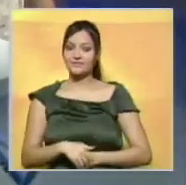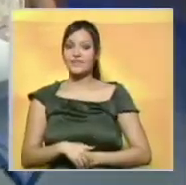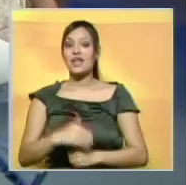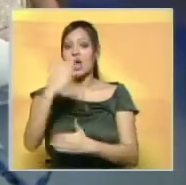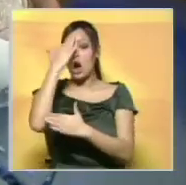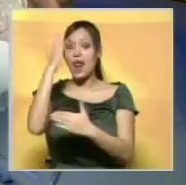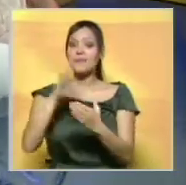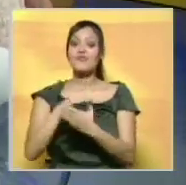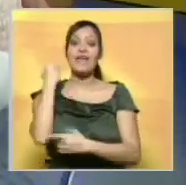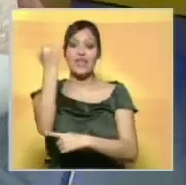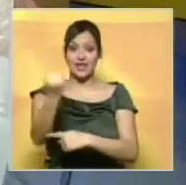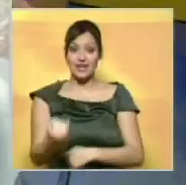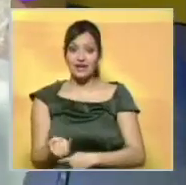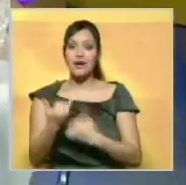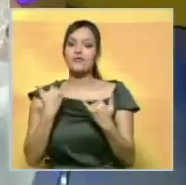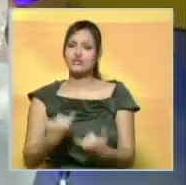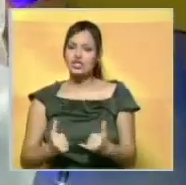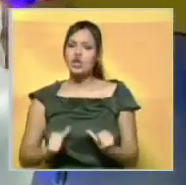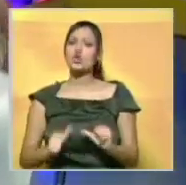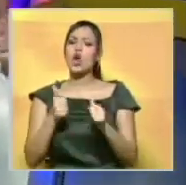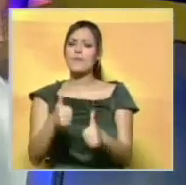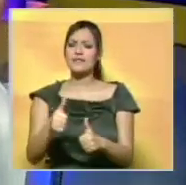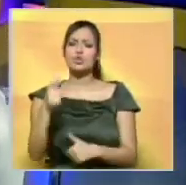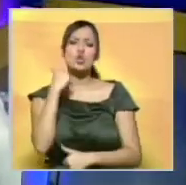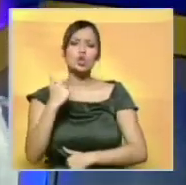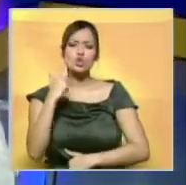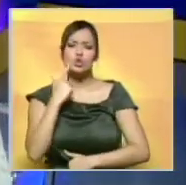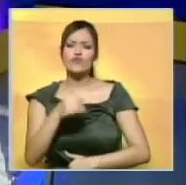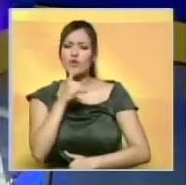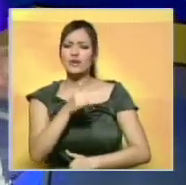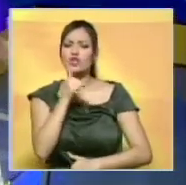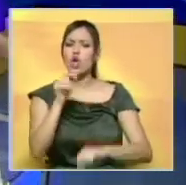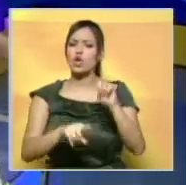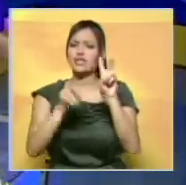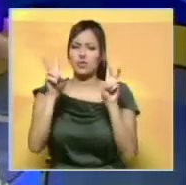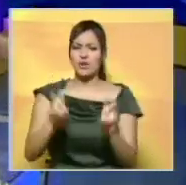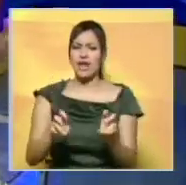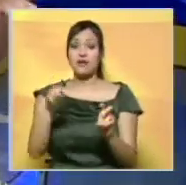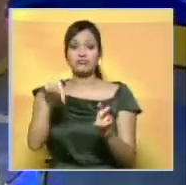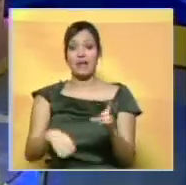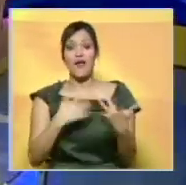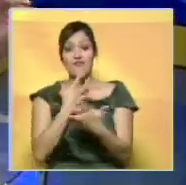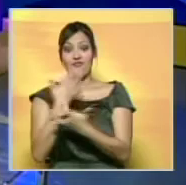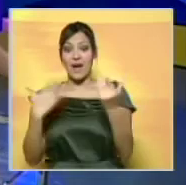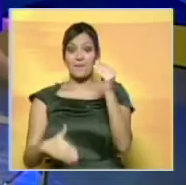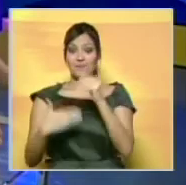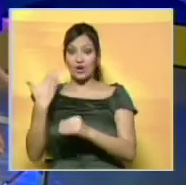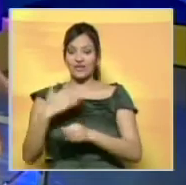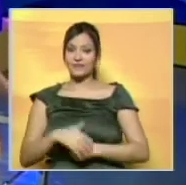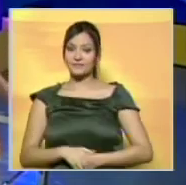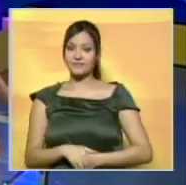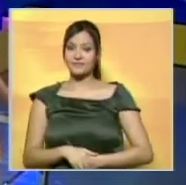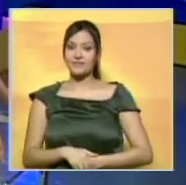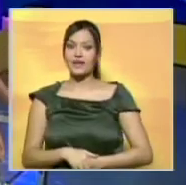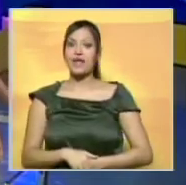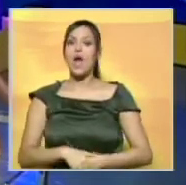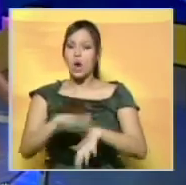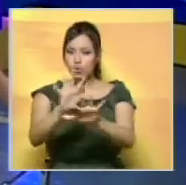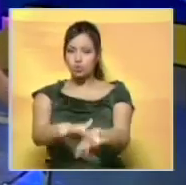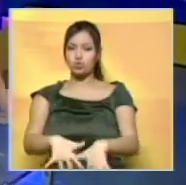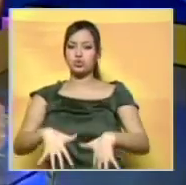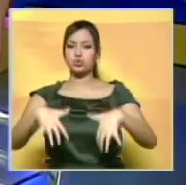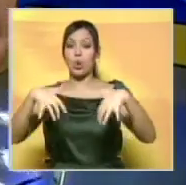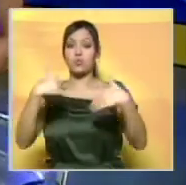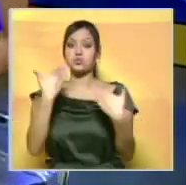Hola, ¿qué tal amigos? Yo soy Federica Guzmán y desde ya comenzamos nuestro acostumbrado recorrido por las noticias del entretenimiento aquí en Estrenos y Estrellas. La Orquesta Sinfónica